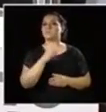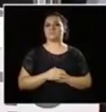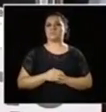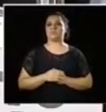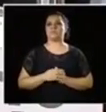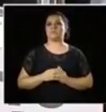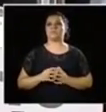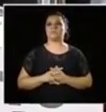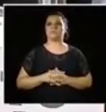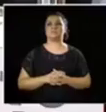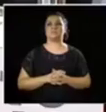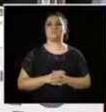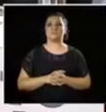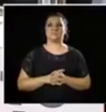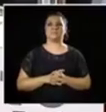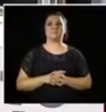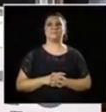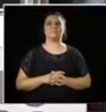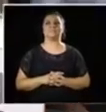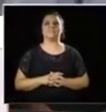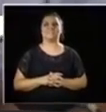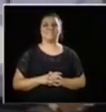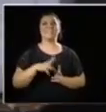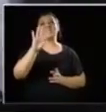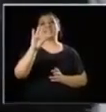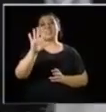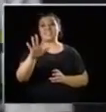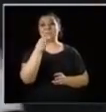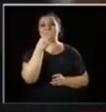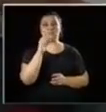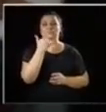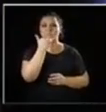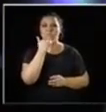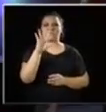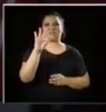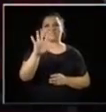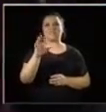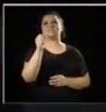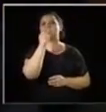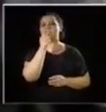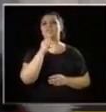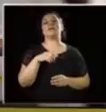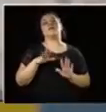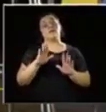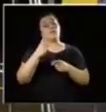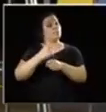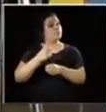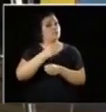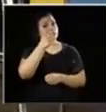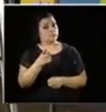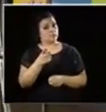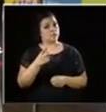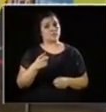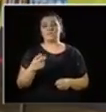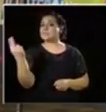respuesta. 45 segundos. Segundos. 45 minutos. Nos quedamos en primer lugar, entender una realidad. La